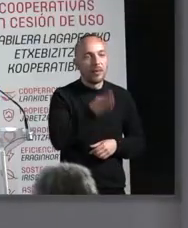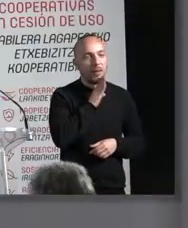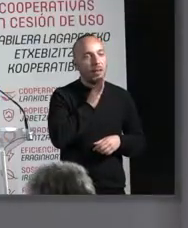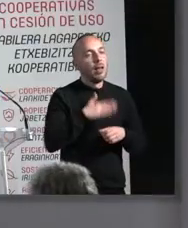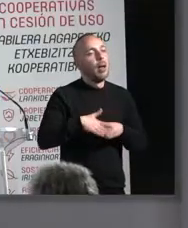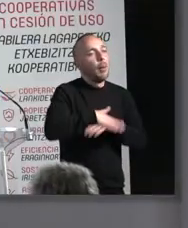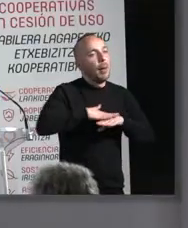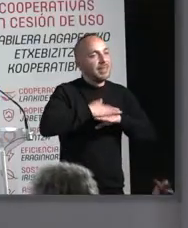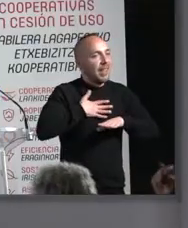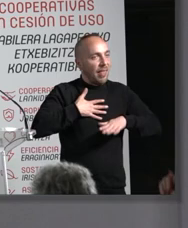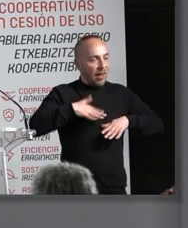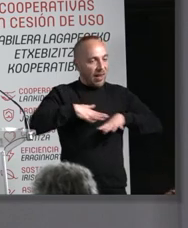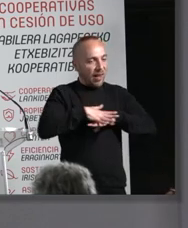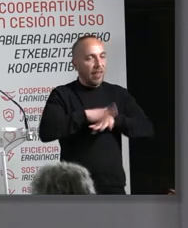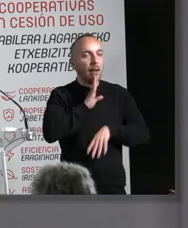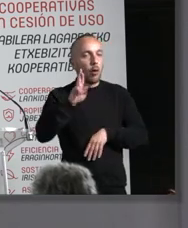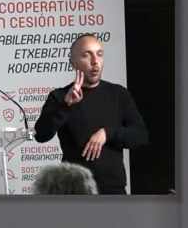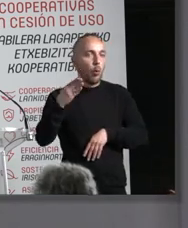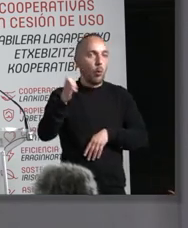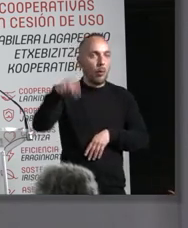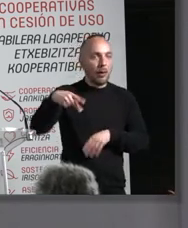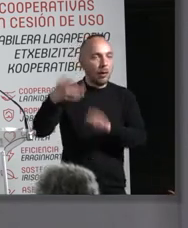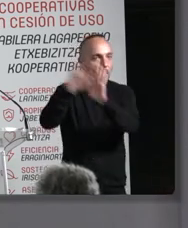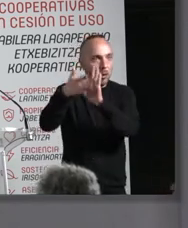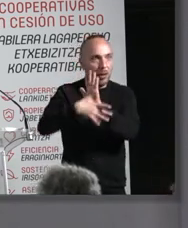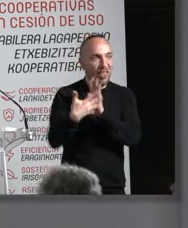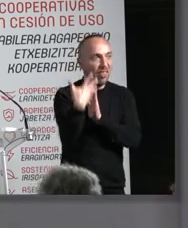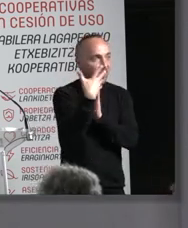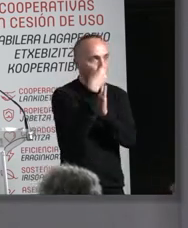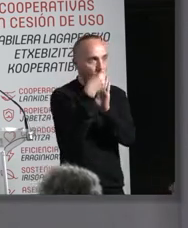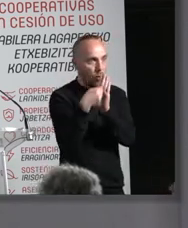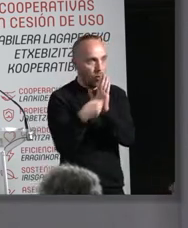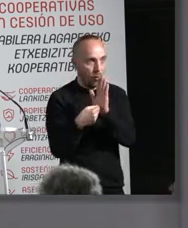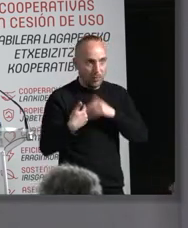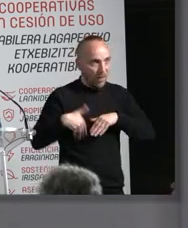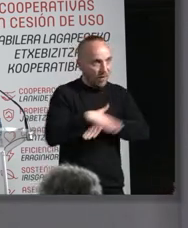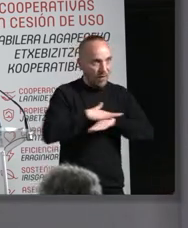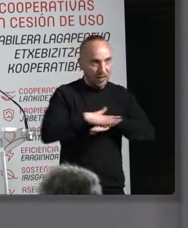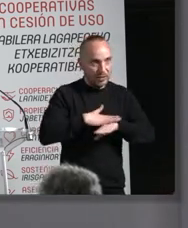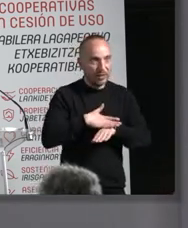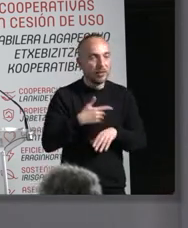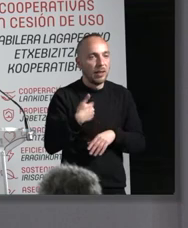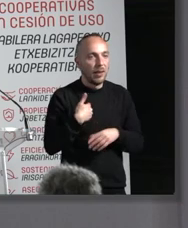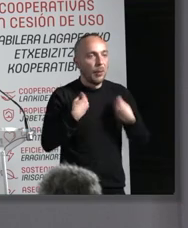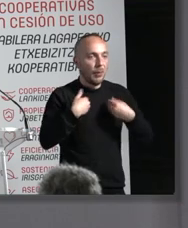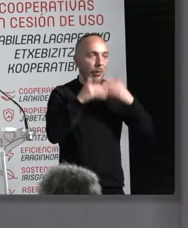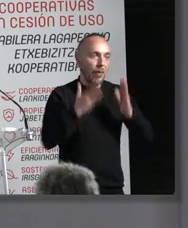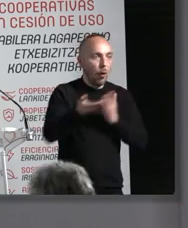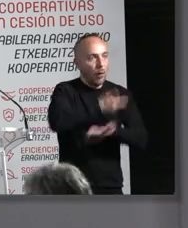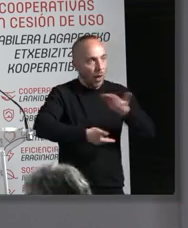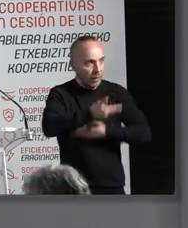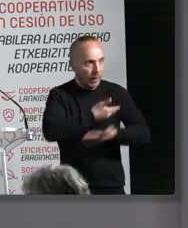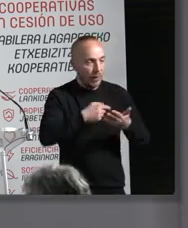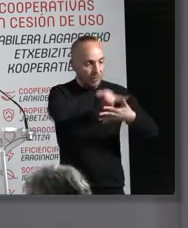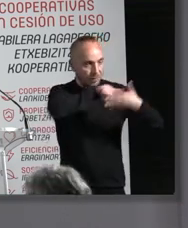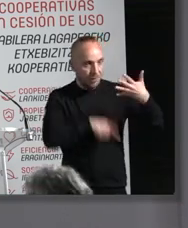antes Rubén, con las 5 elementos que las bases de alguna forma que el movimiento de vivienda colaborativa nos planteamos. Ya veis, no lucro y